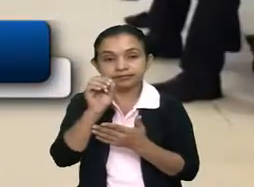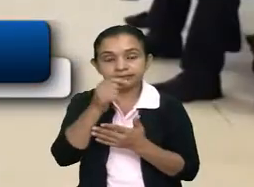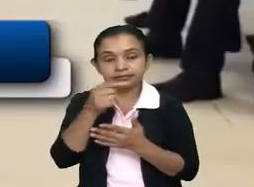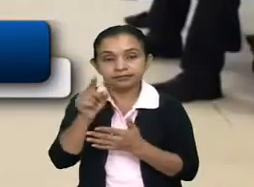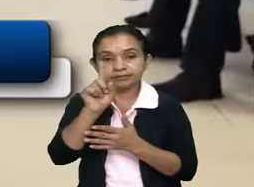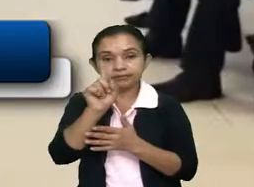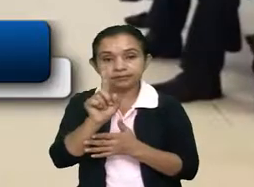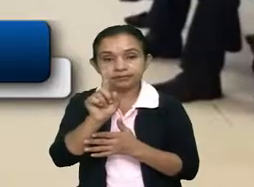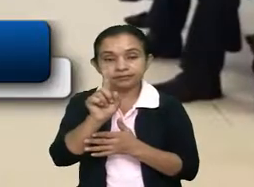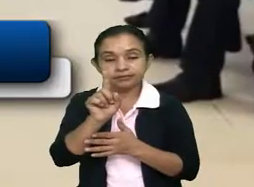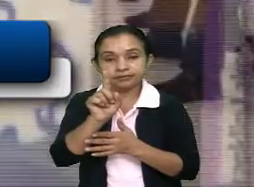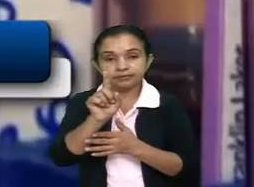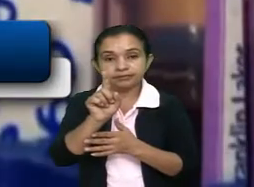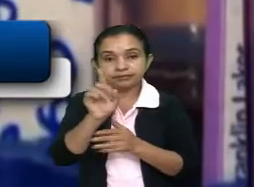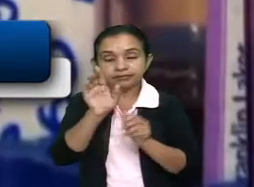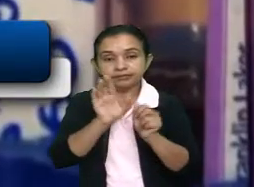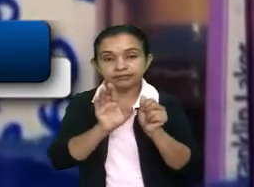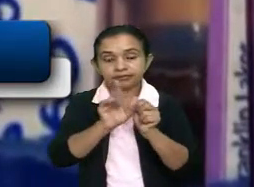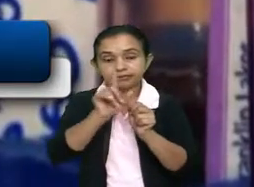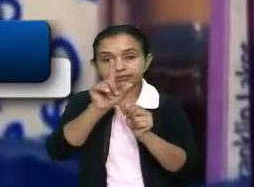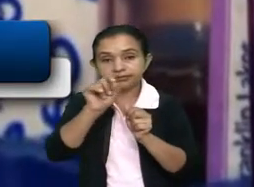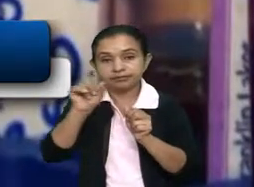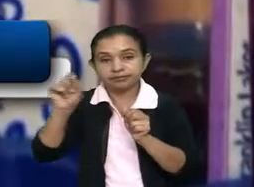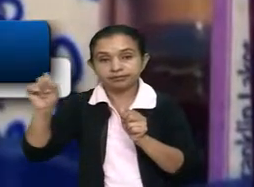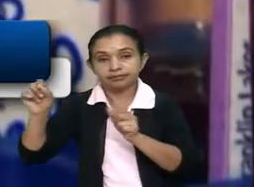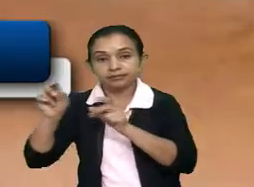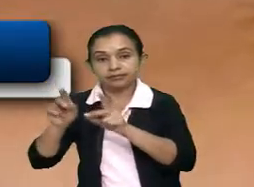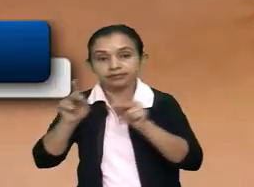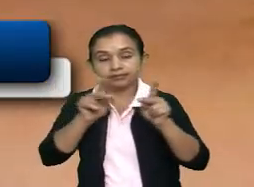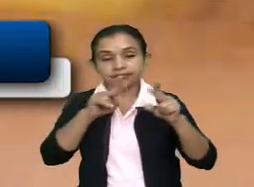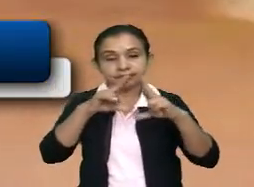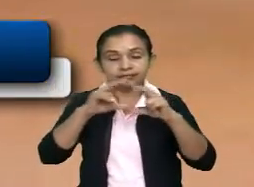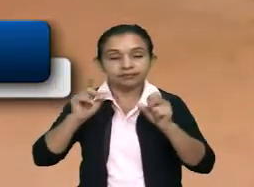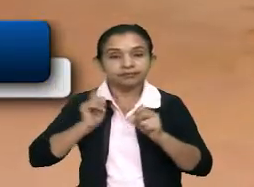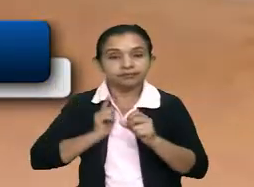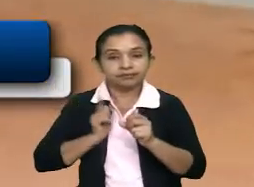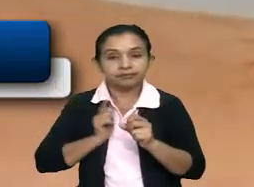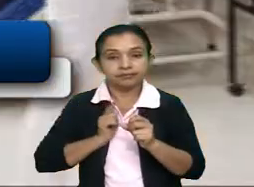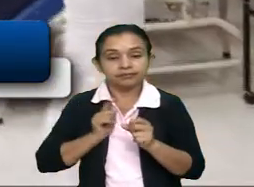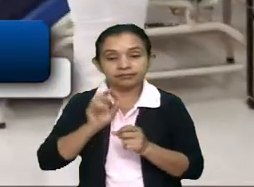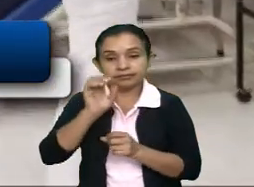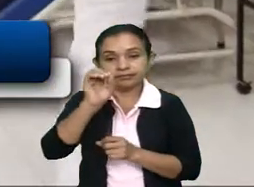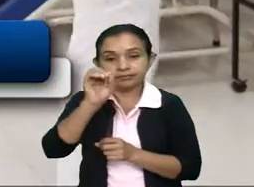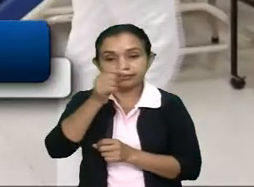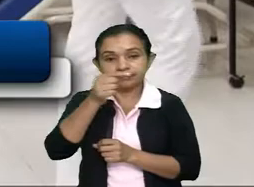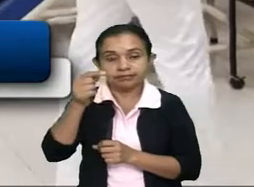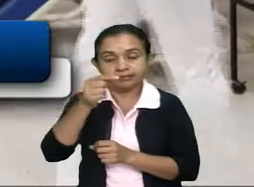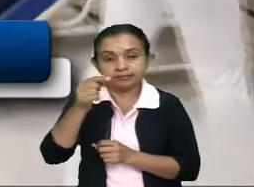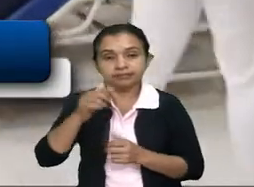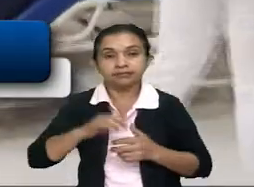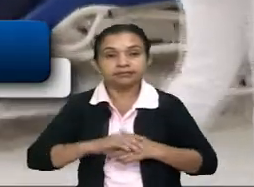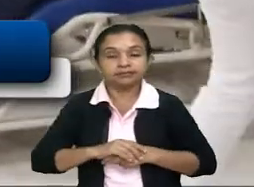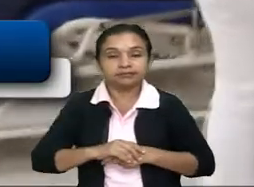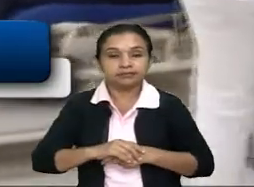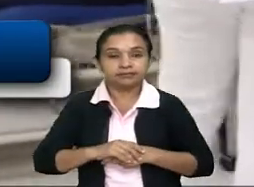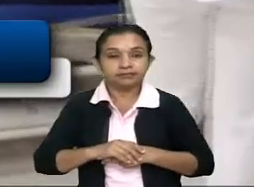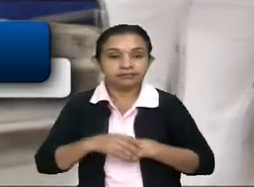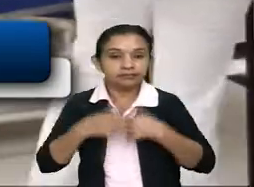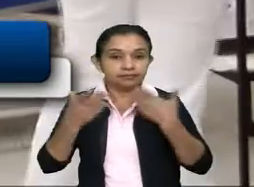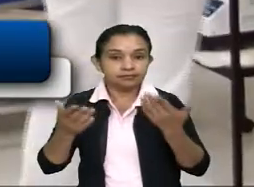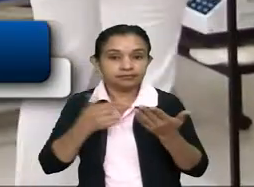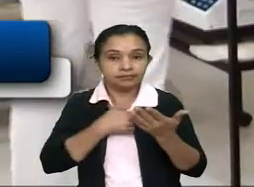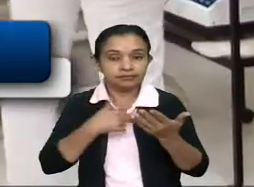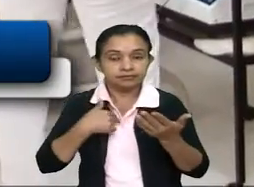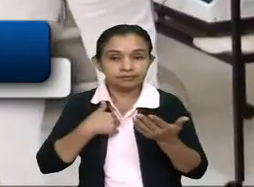uno de cada 100 más o menos 1 de cada 100 gr wen se va a salir como negativo ya entonces de